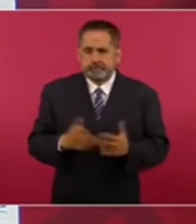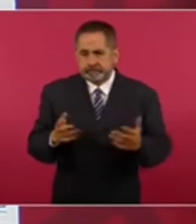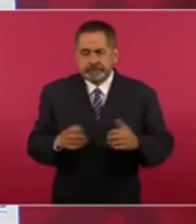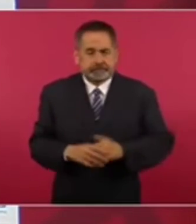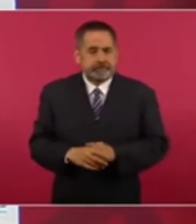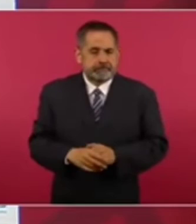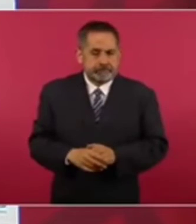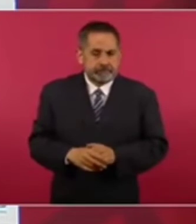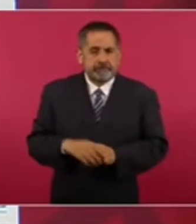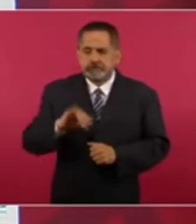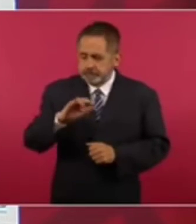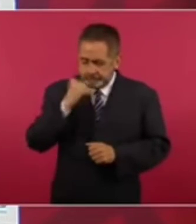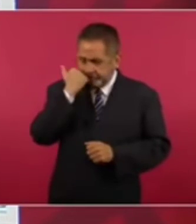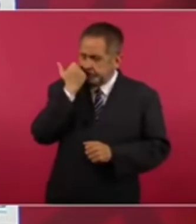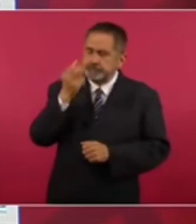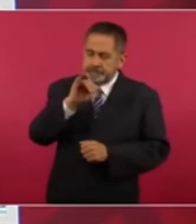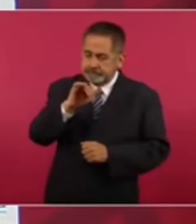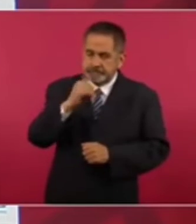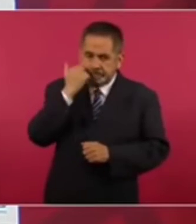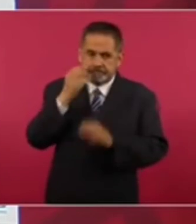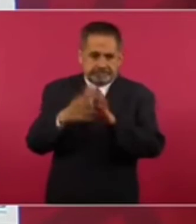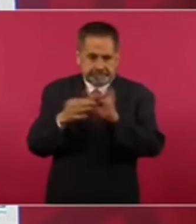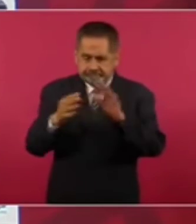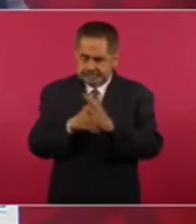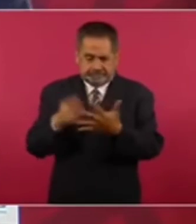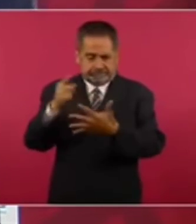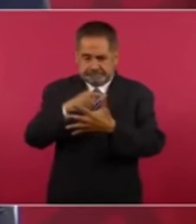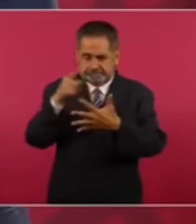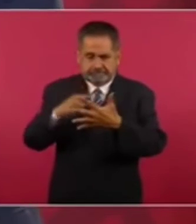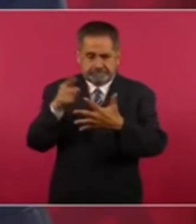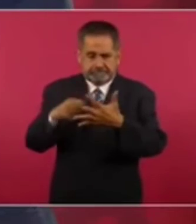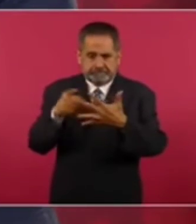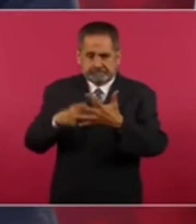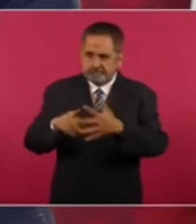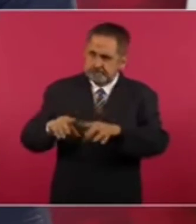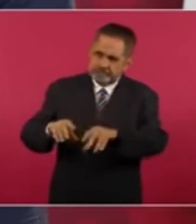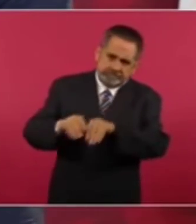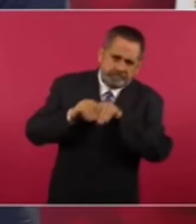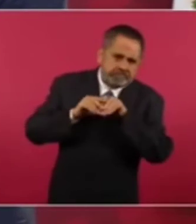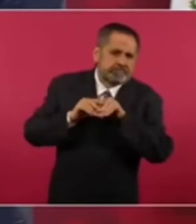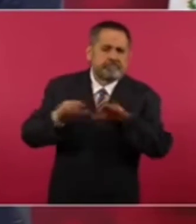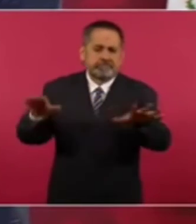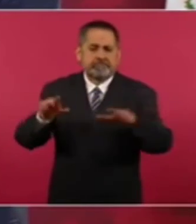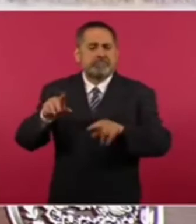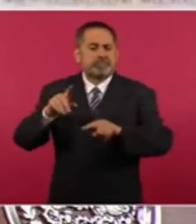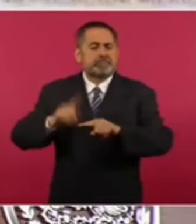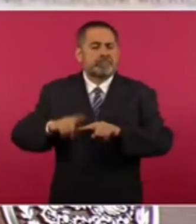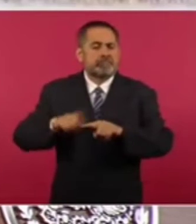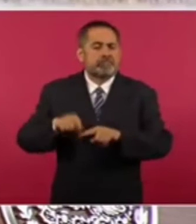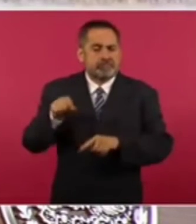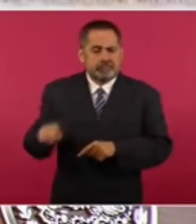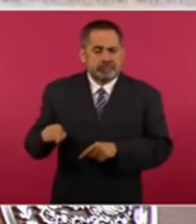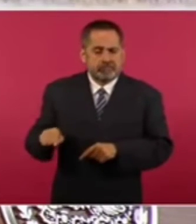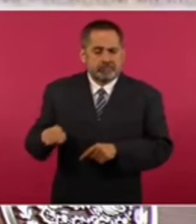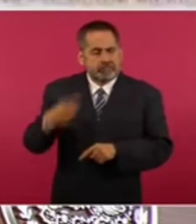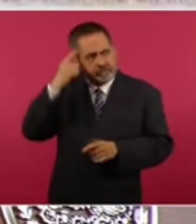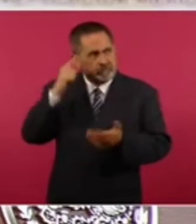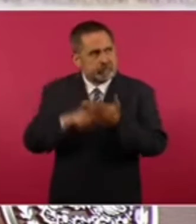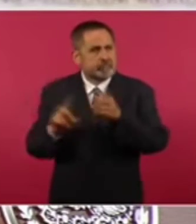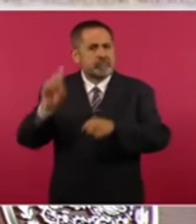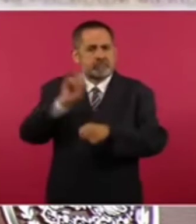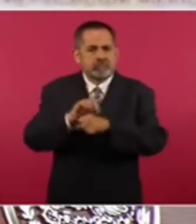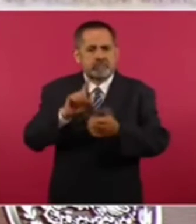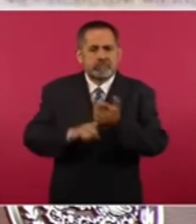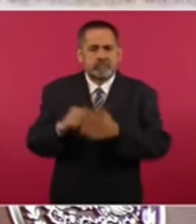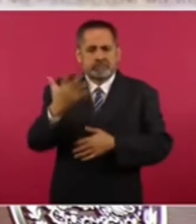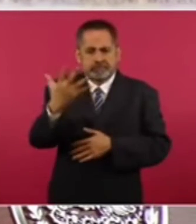Entonces, si queremos que todo esto lo tenga, creo que el día 5 van a